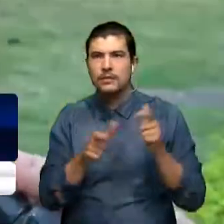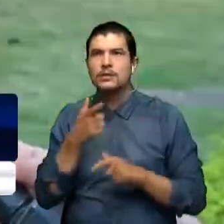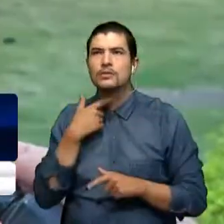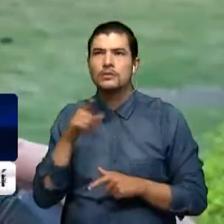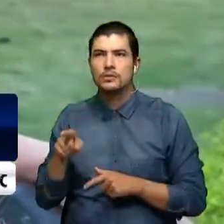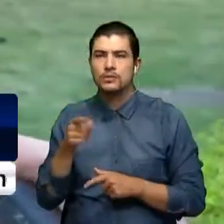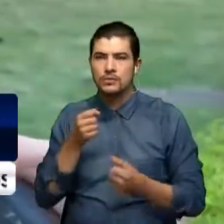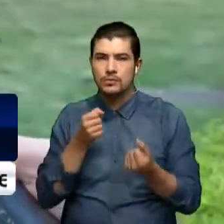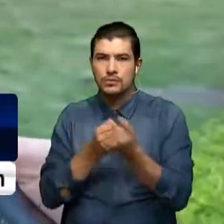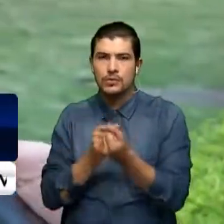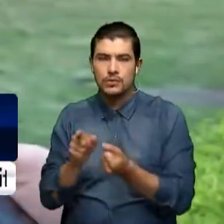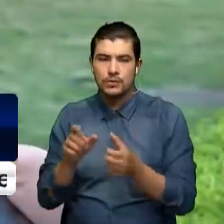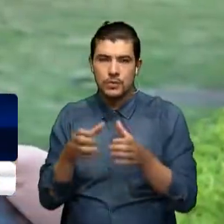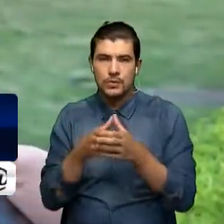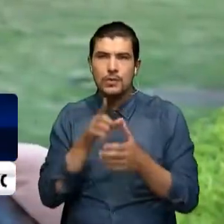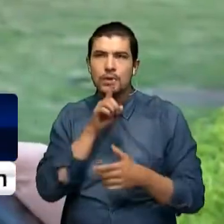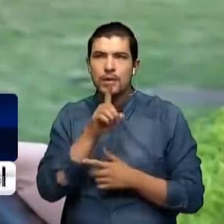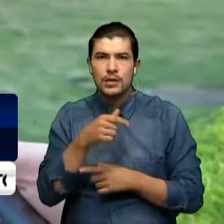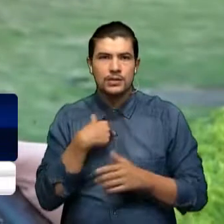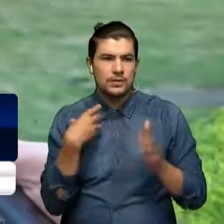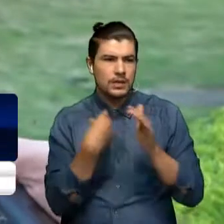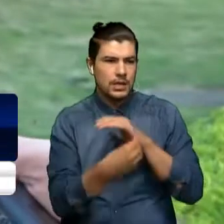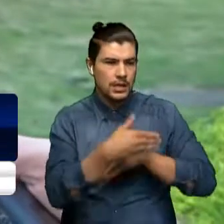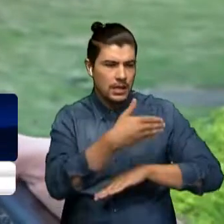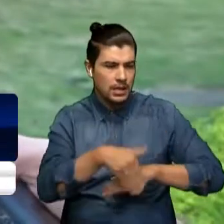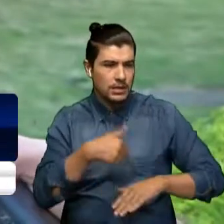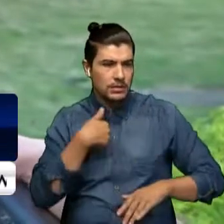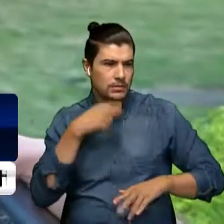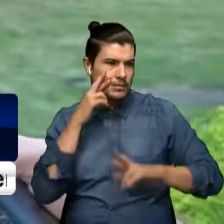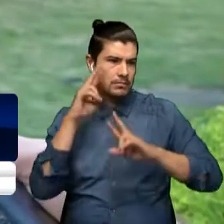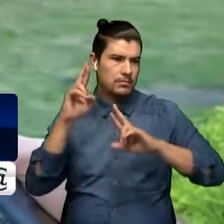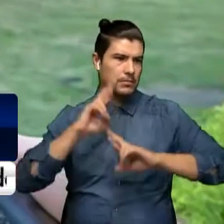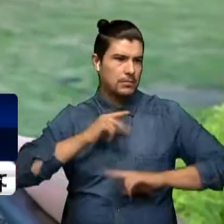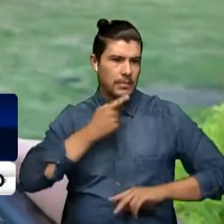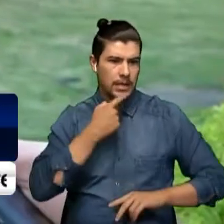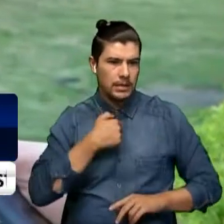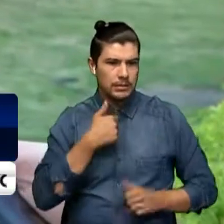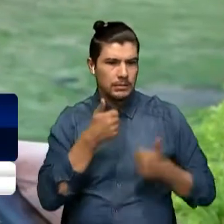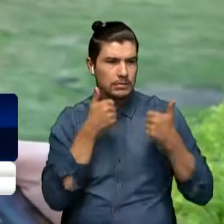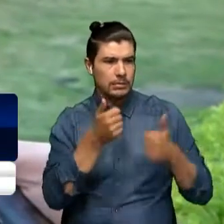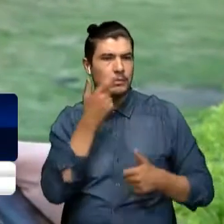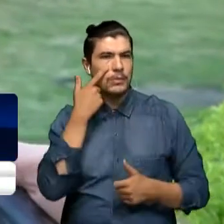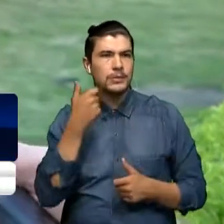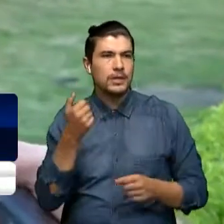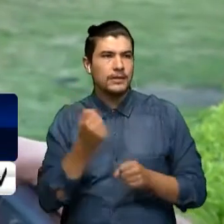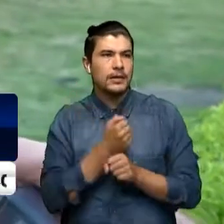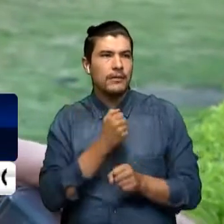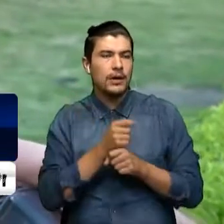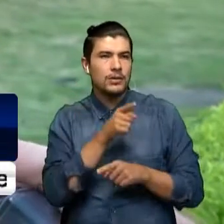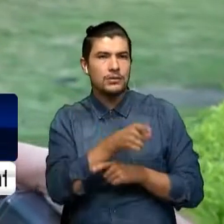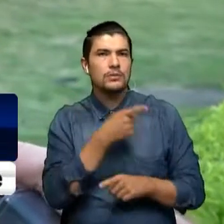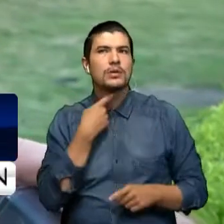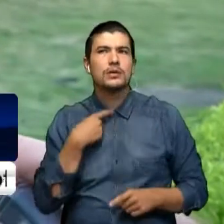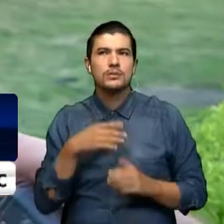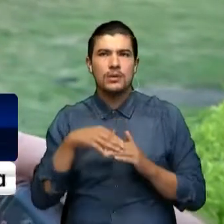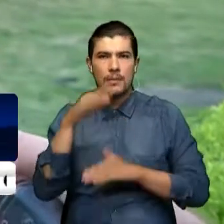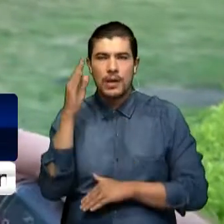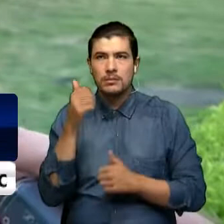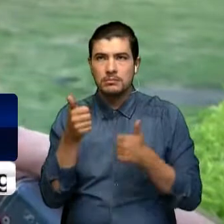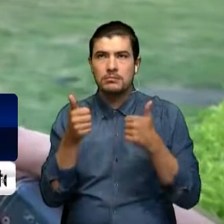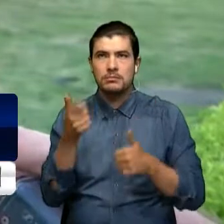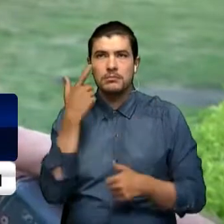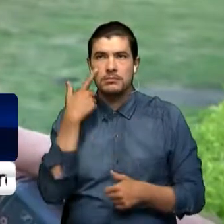o no pues es muy chévere salir a la calle pero no reconozca ni que le digan que muy bacán el trabajo de uno que les gusta más que todo es